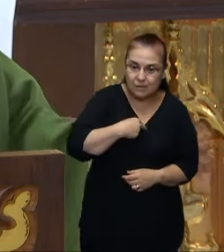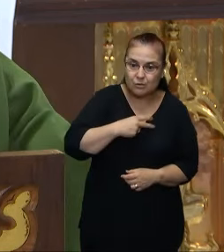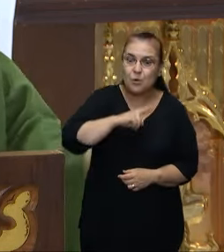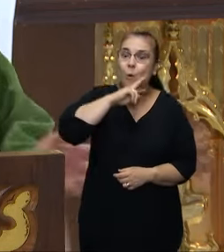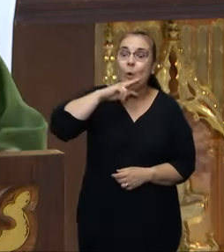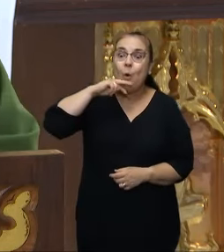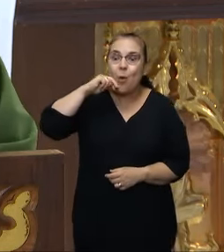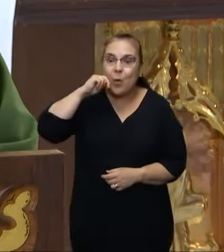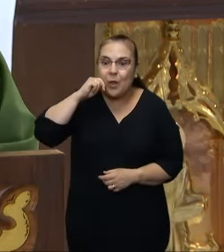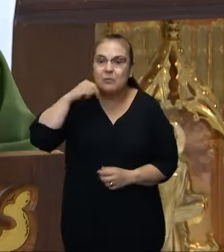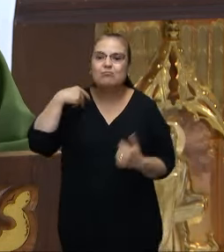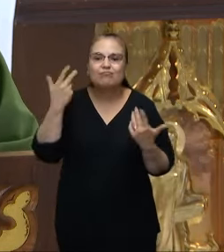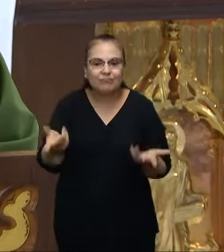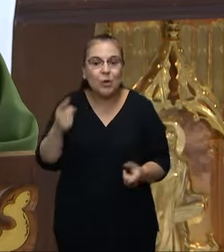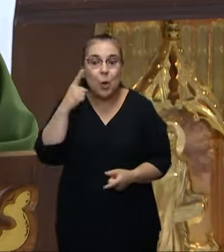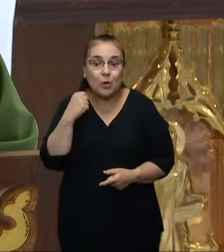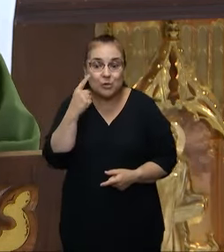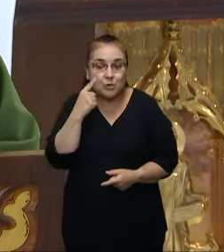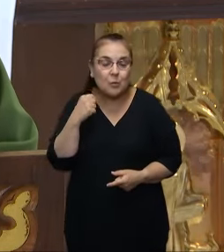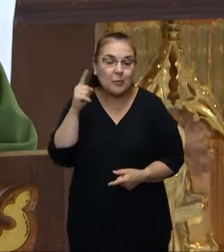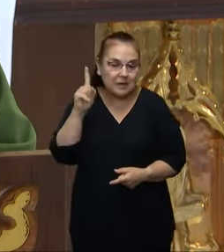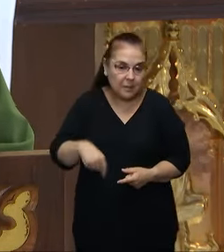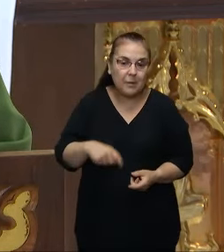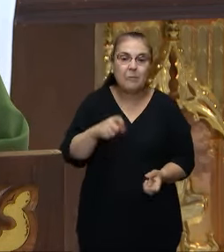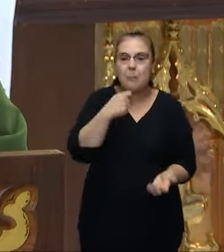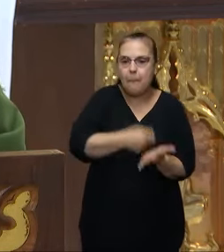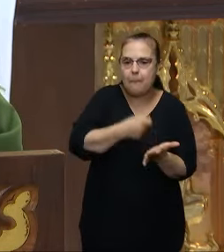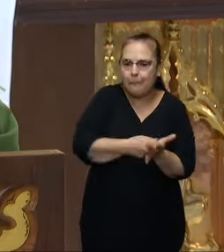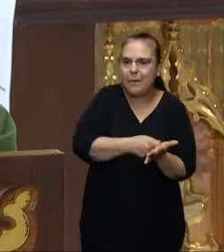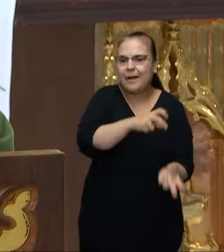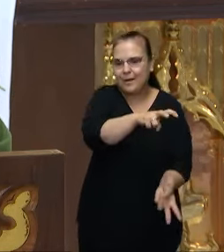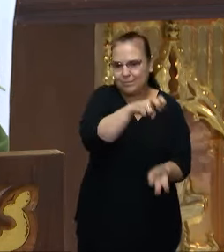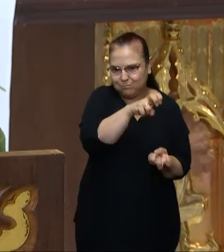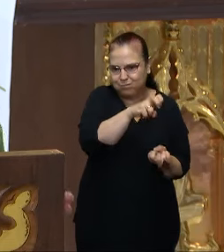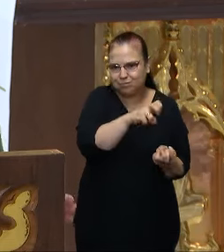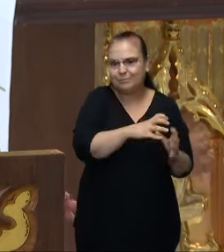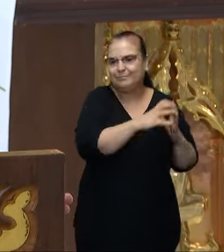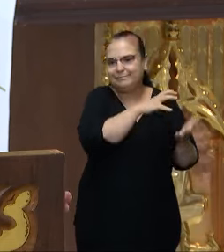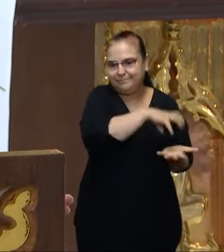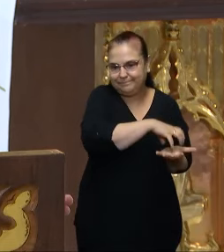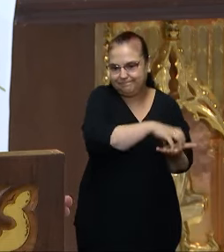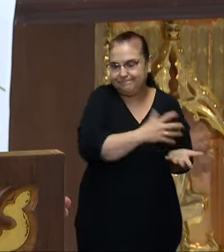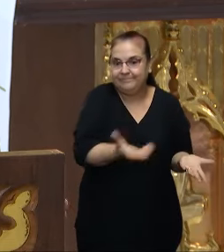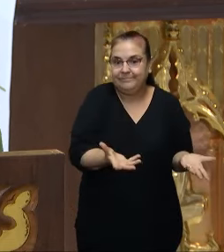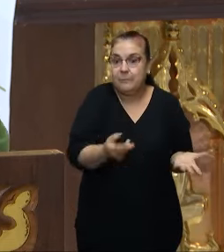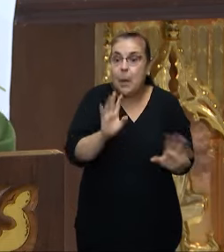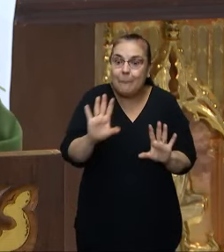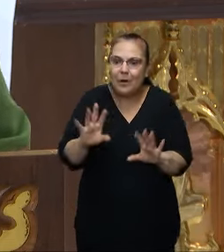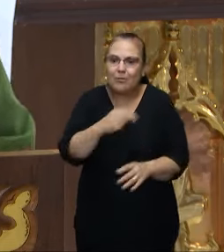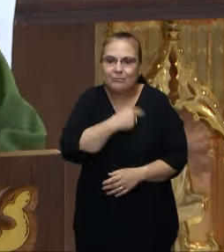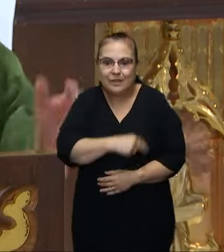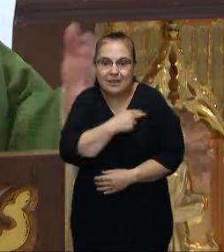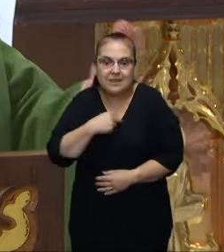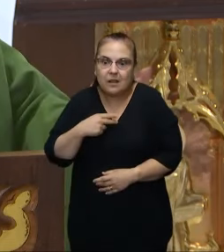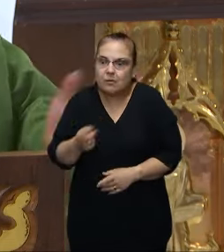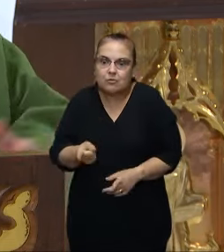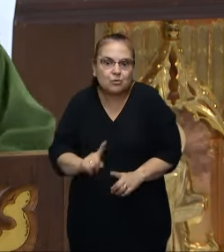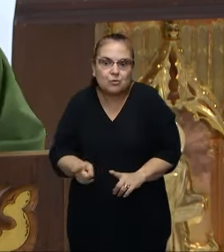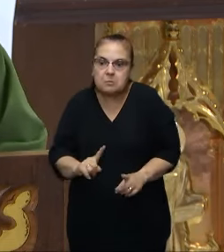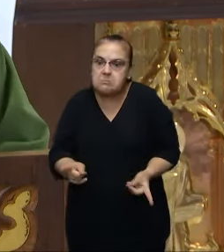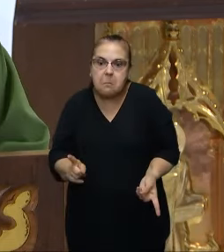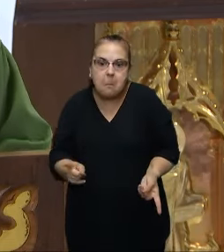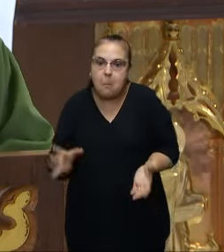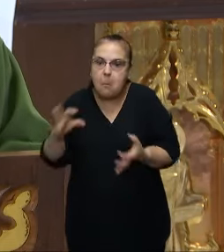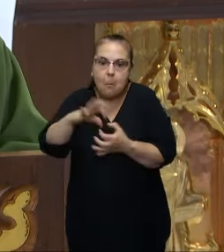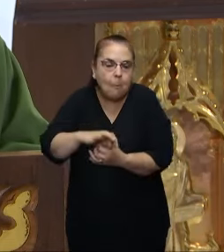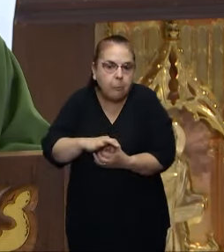sus costumbres eran también pagar impuestos al templo los cristianos no los cristianos no estaban vinculados al